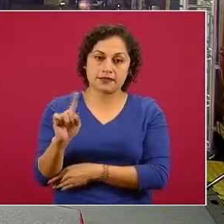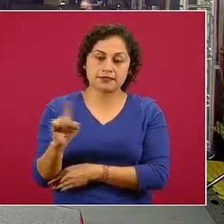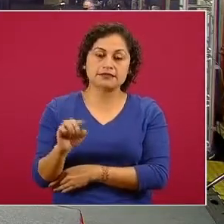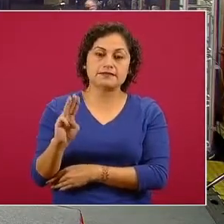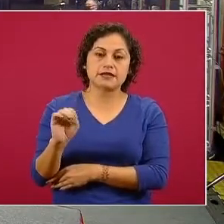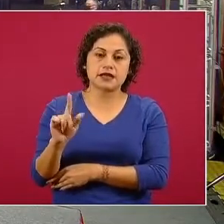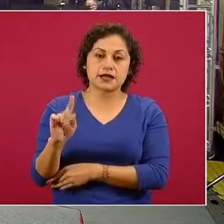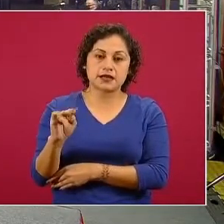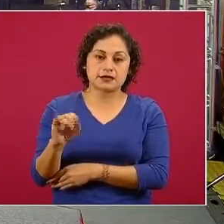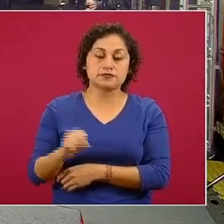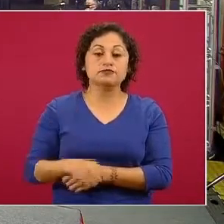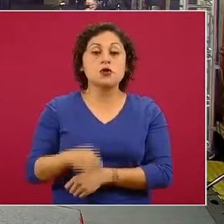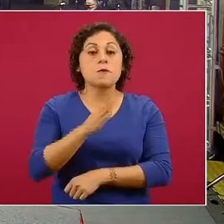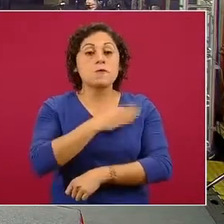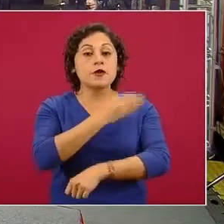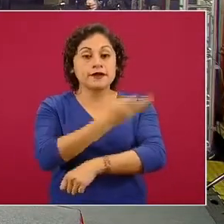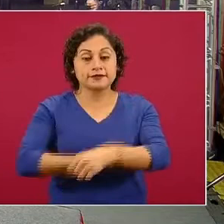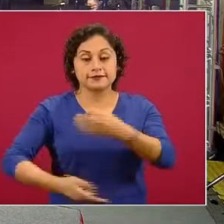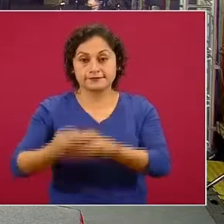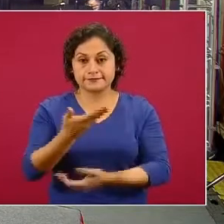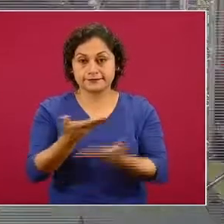Muy buenas tardes a todos.